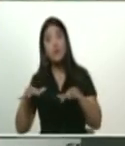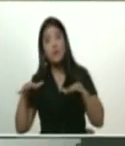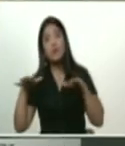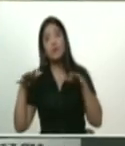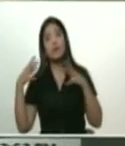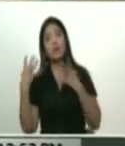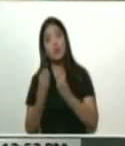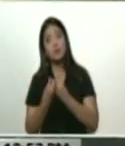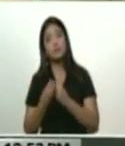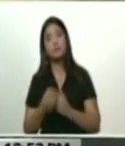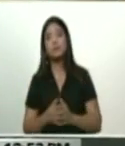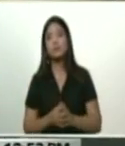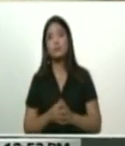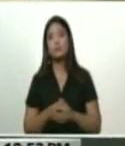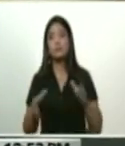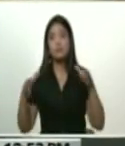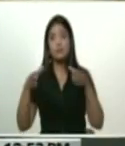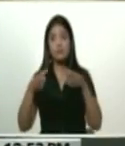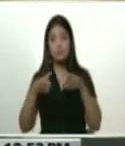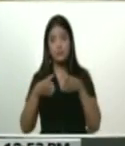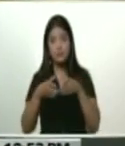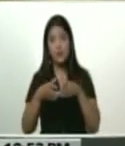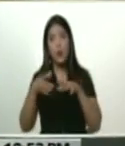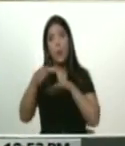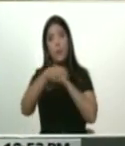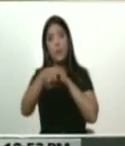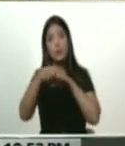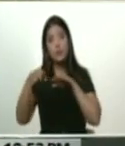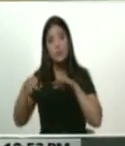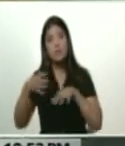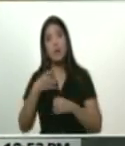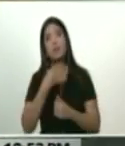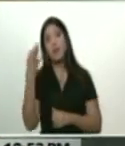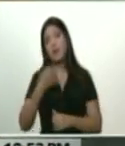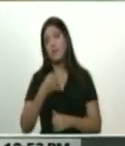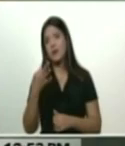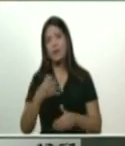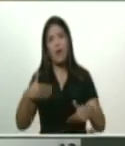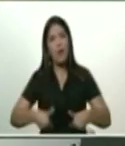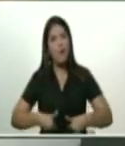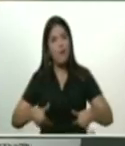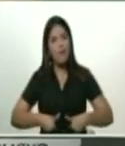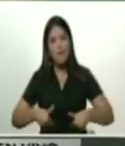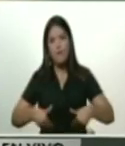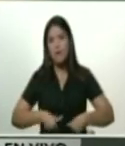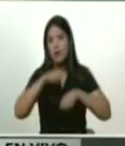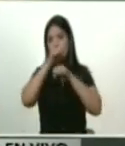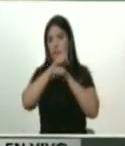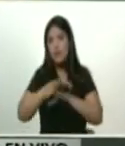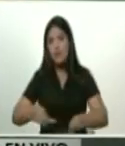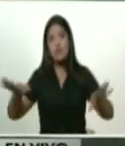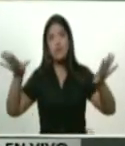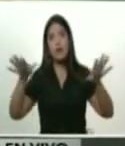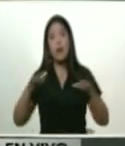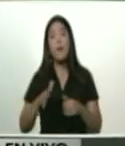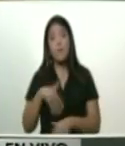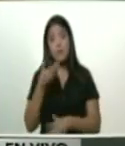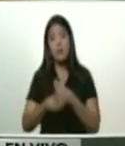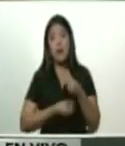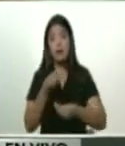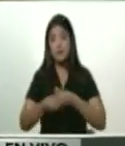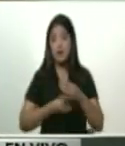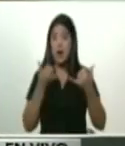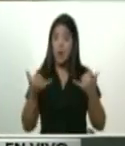por la Orquesta Sinfónica Municipal. De verdad, ha sido mucho el esfuerzo desplegado para la realización de